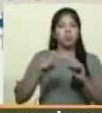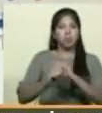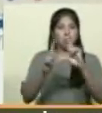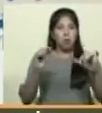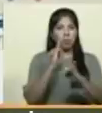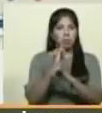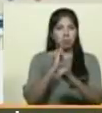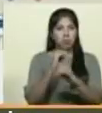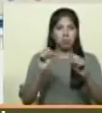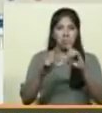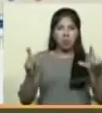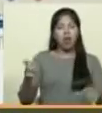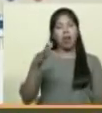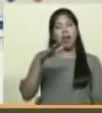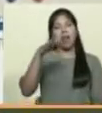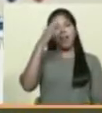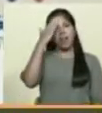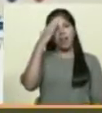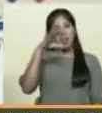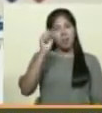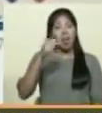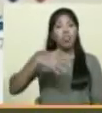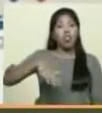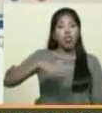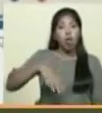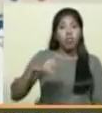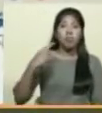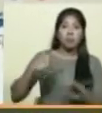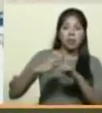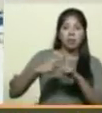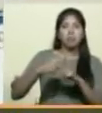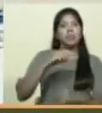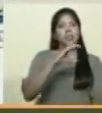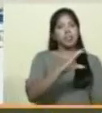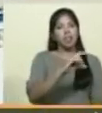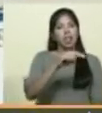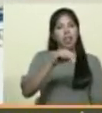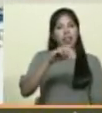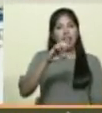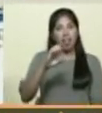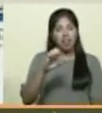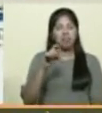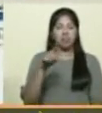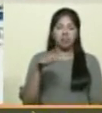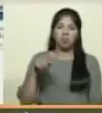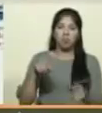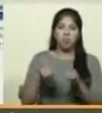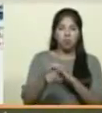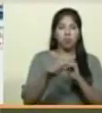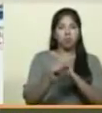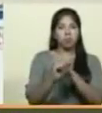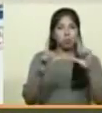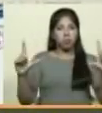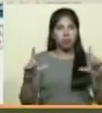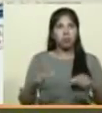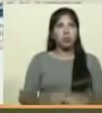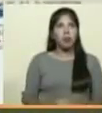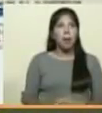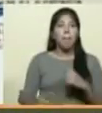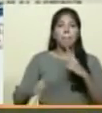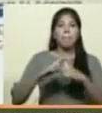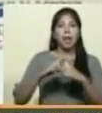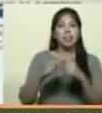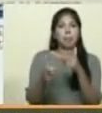eso, en dónde votar, a través de la página del Consejo Nacional Electoral, la mensajería